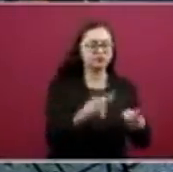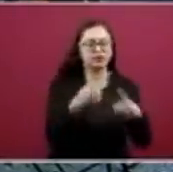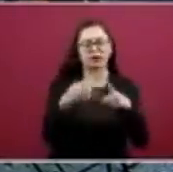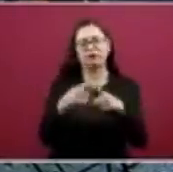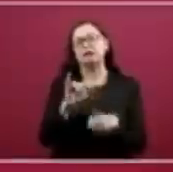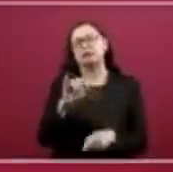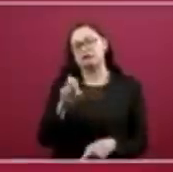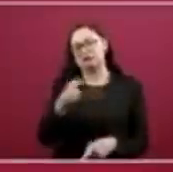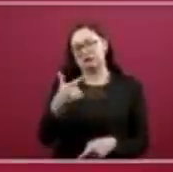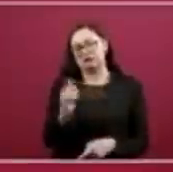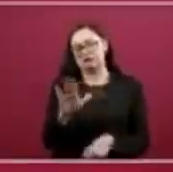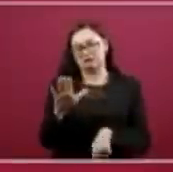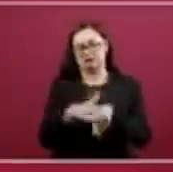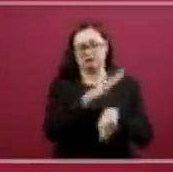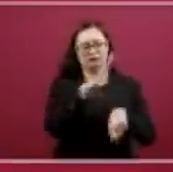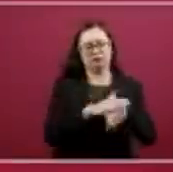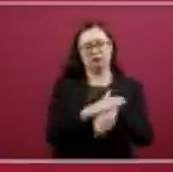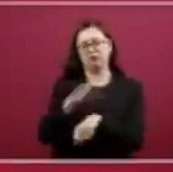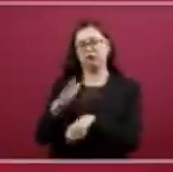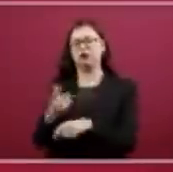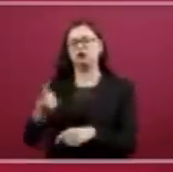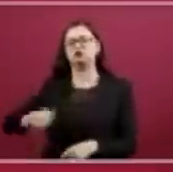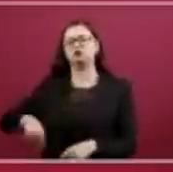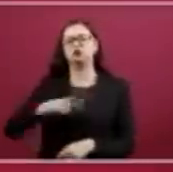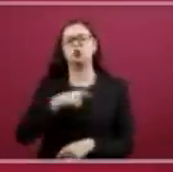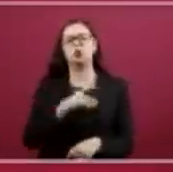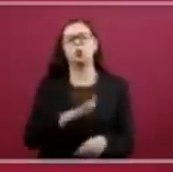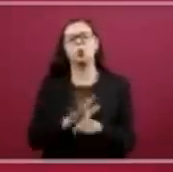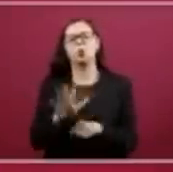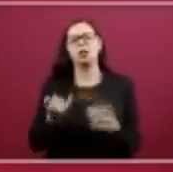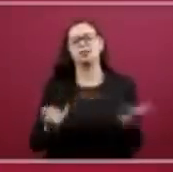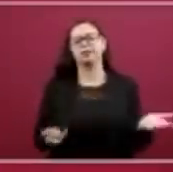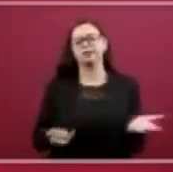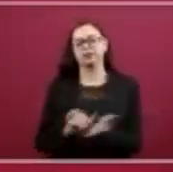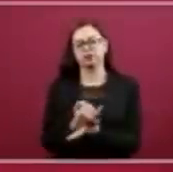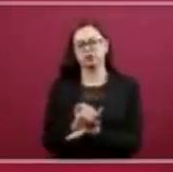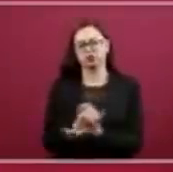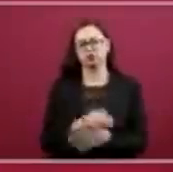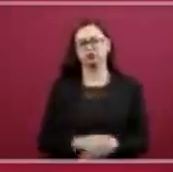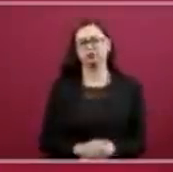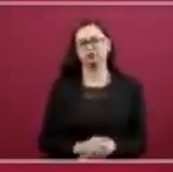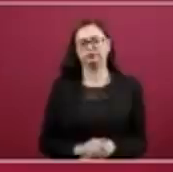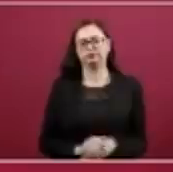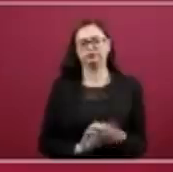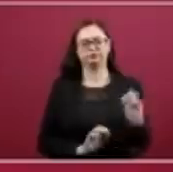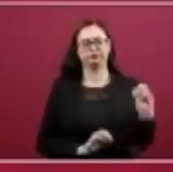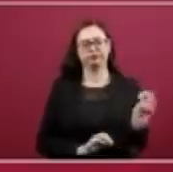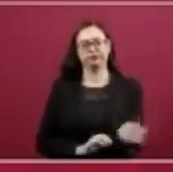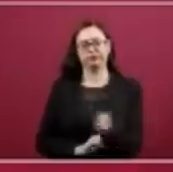Entonces, ¿qué decidimos? Ah, de esos me tocaba